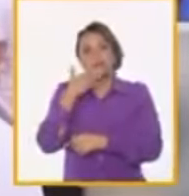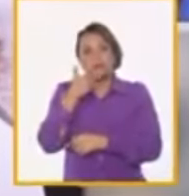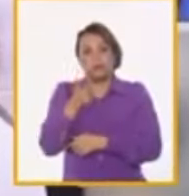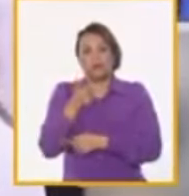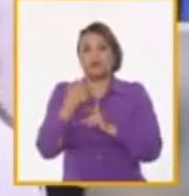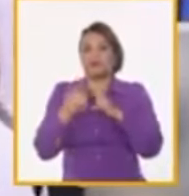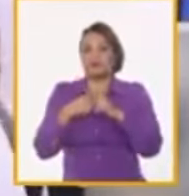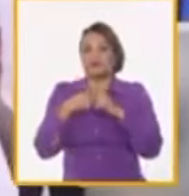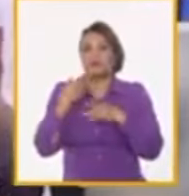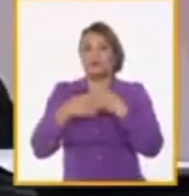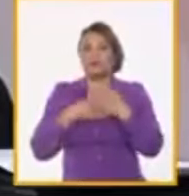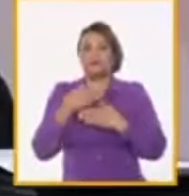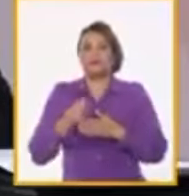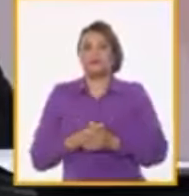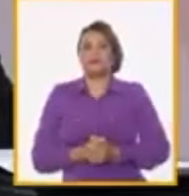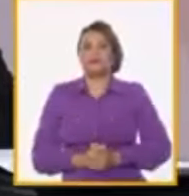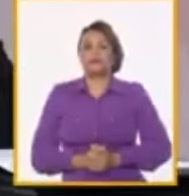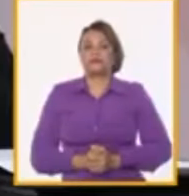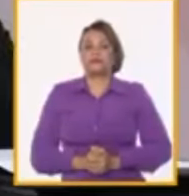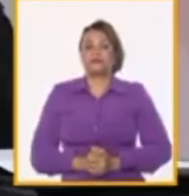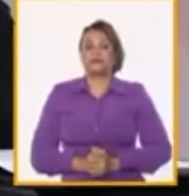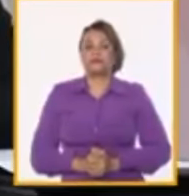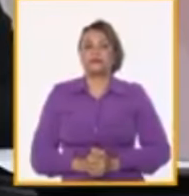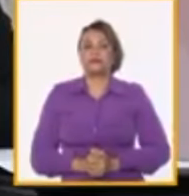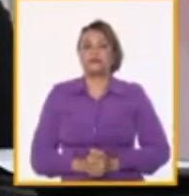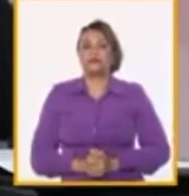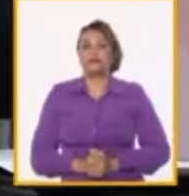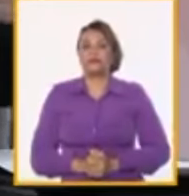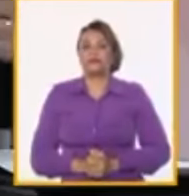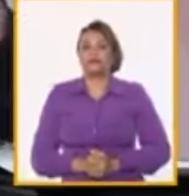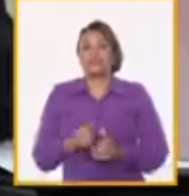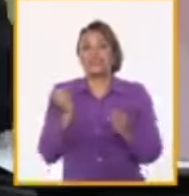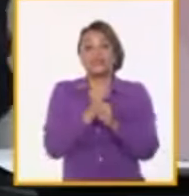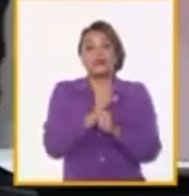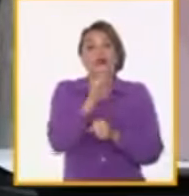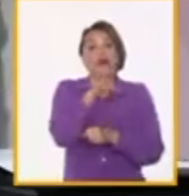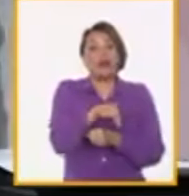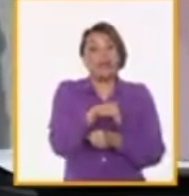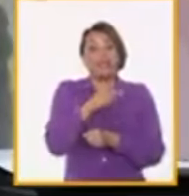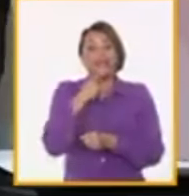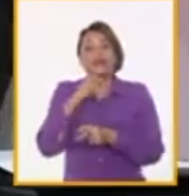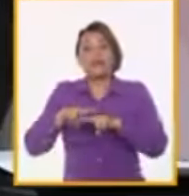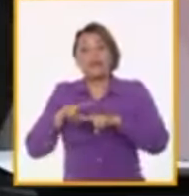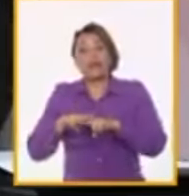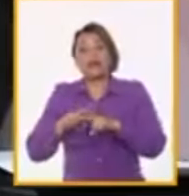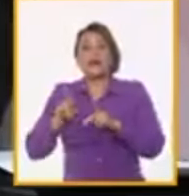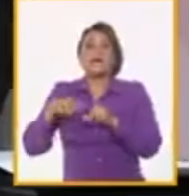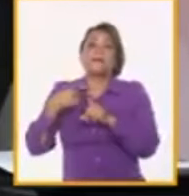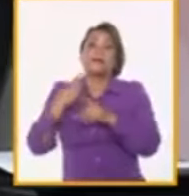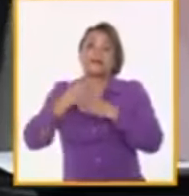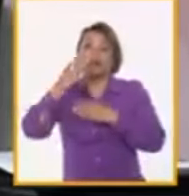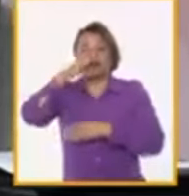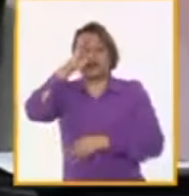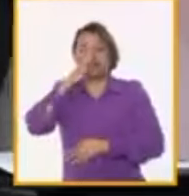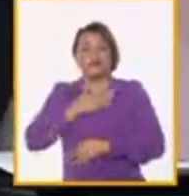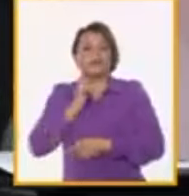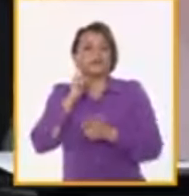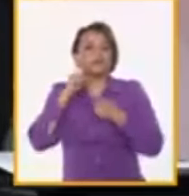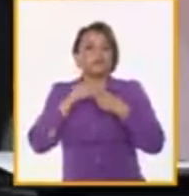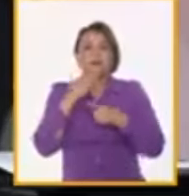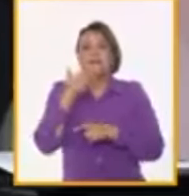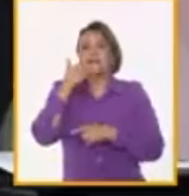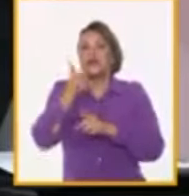Canal Cubano de Noticias. Bueno, acciones y aquí y allá, en Santiago de Cuba y en La Habana, para mejorar el servicio aún